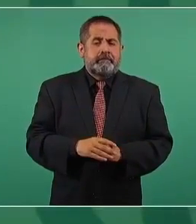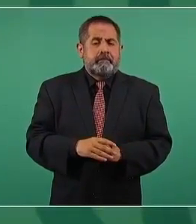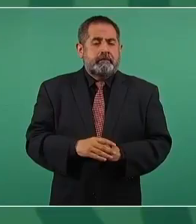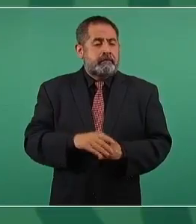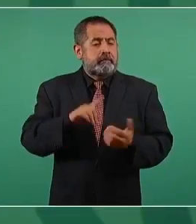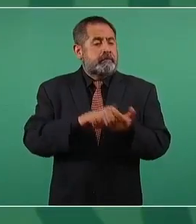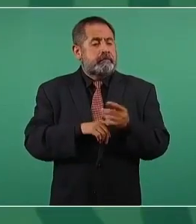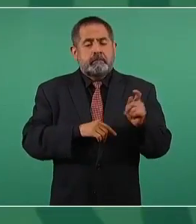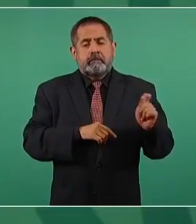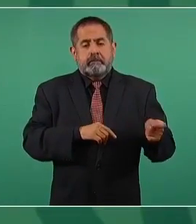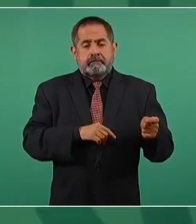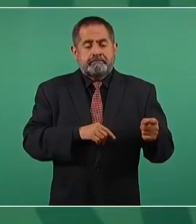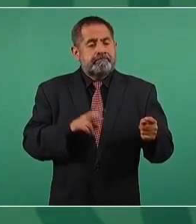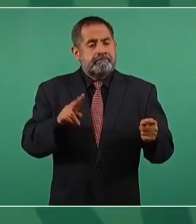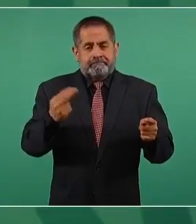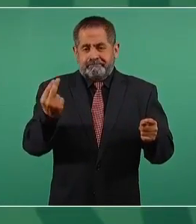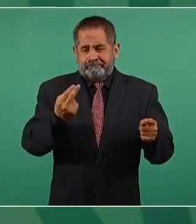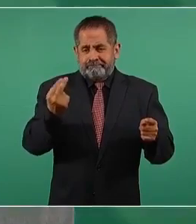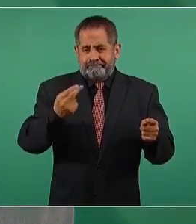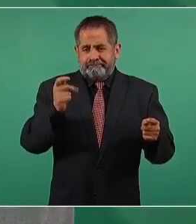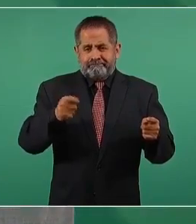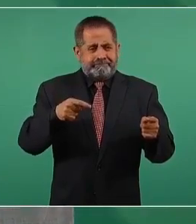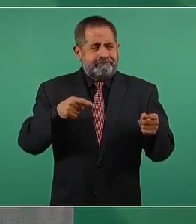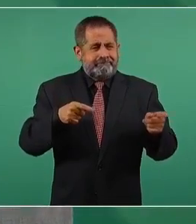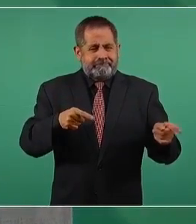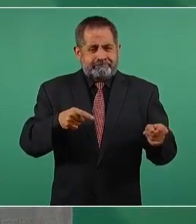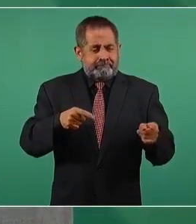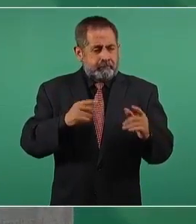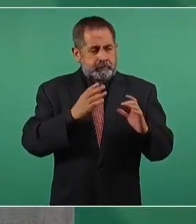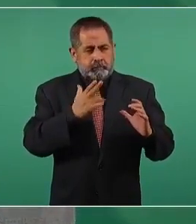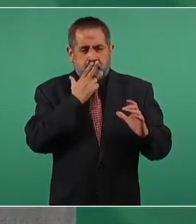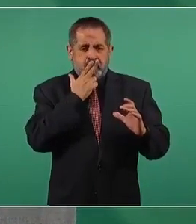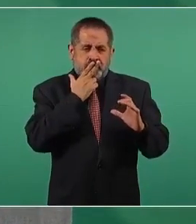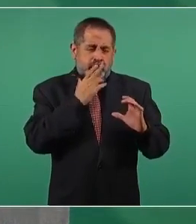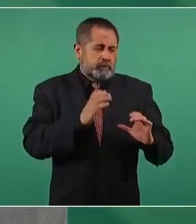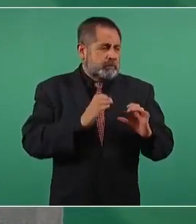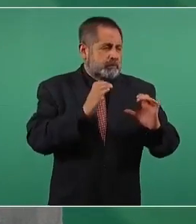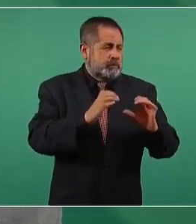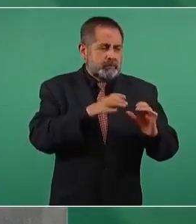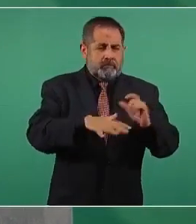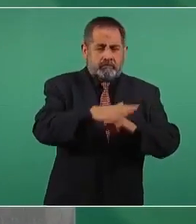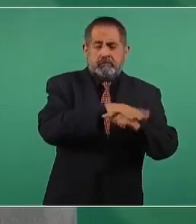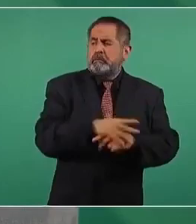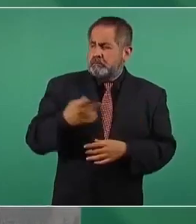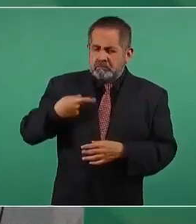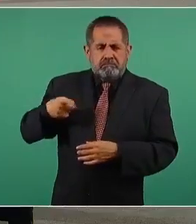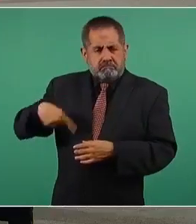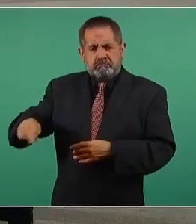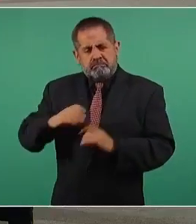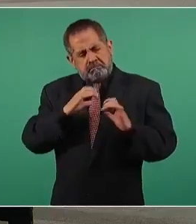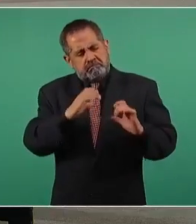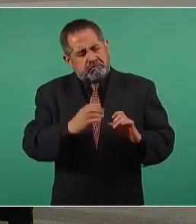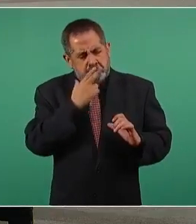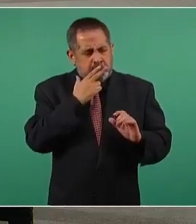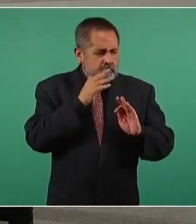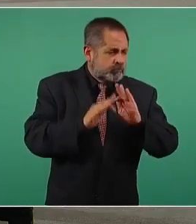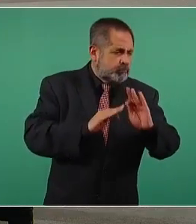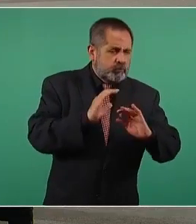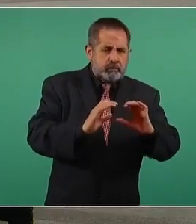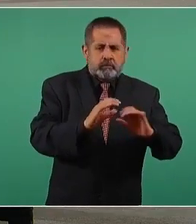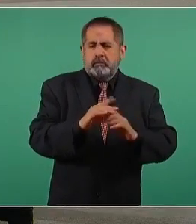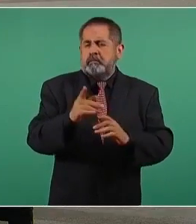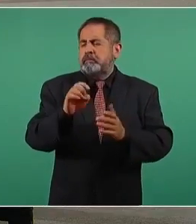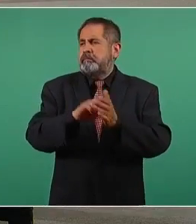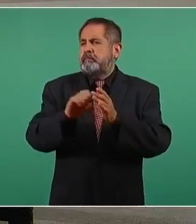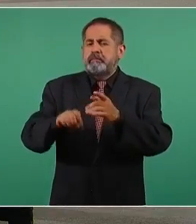que se necesita conservar mucho, y la gente lo hace. Por